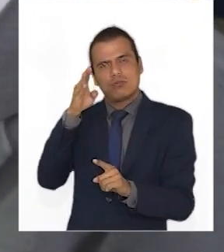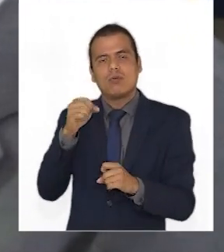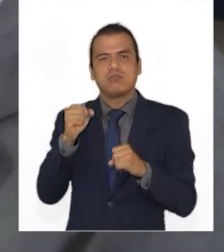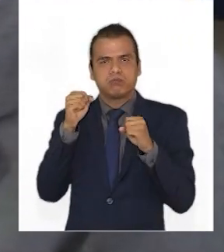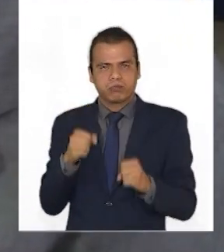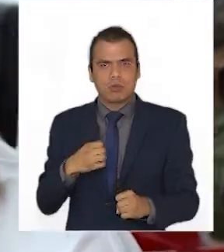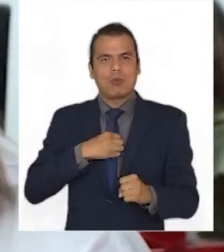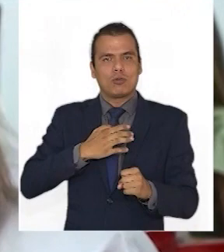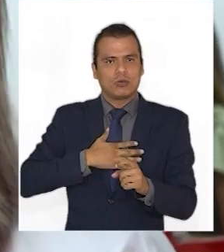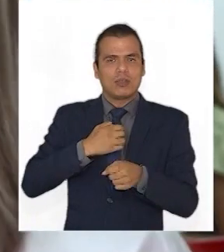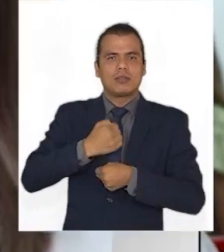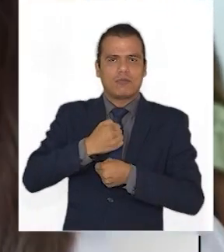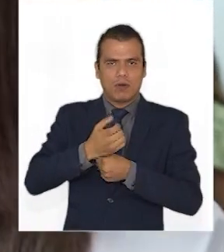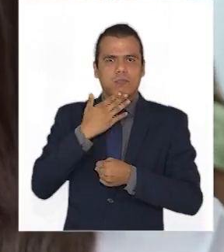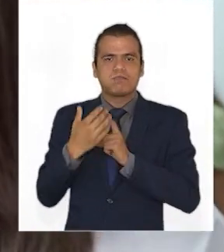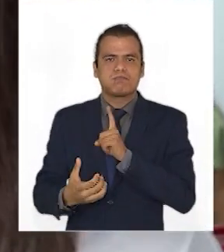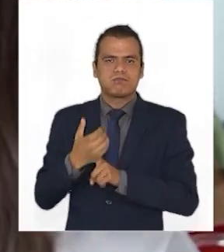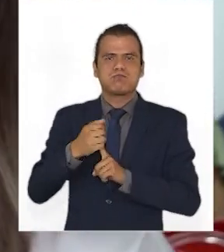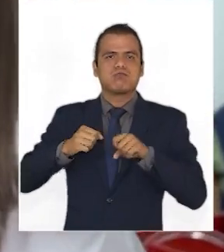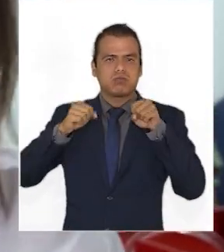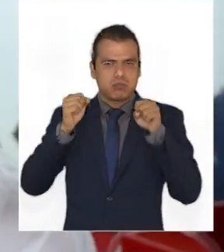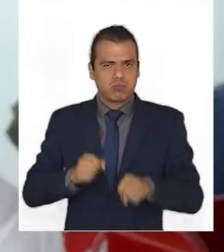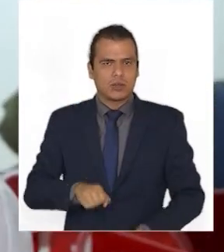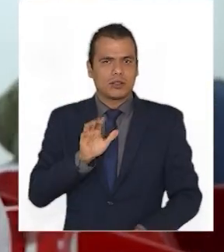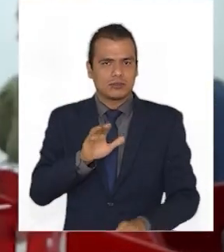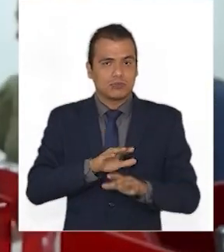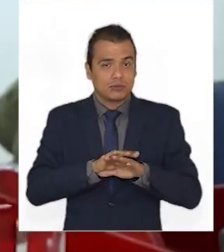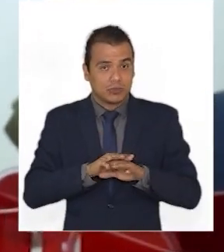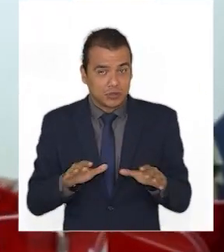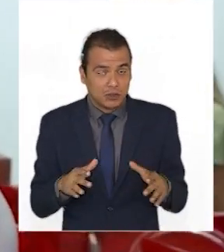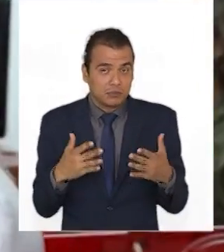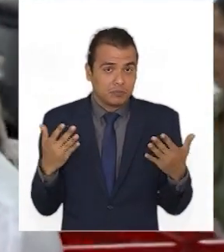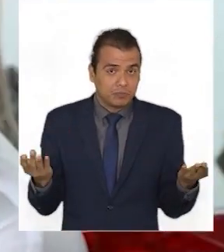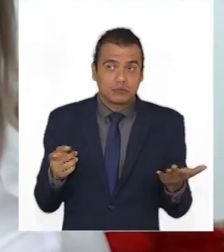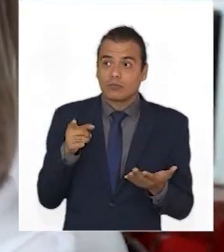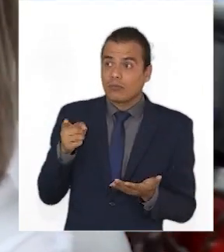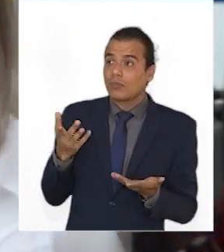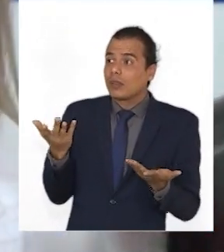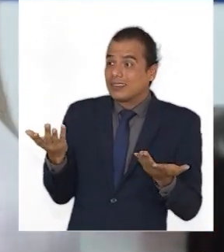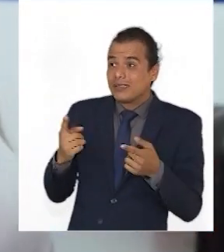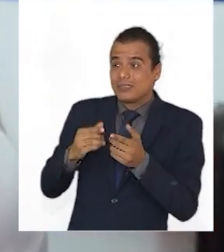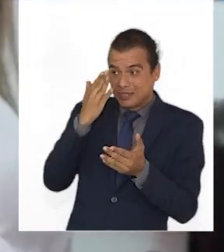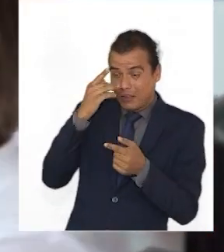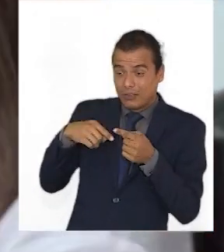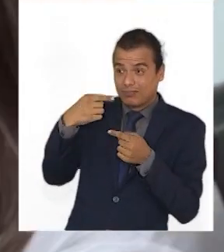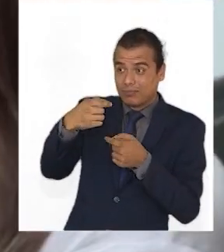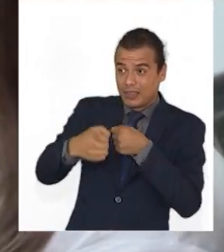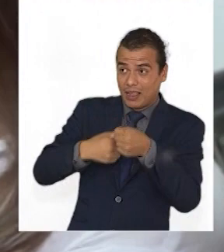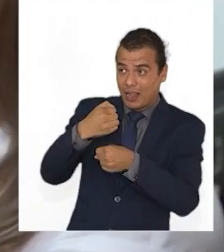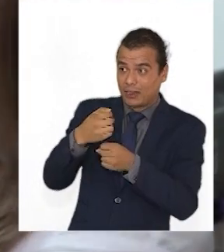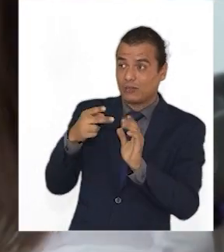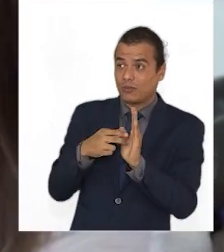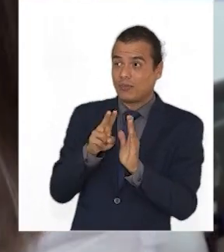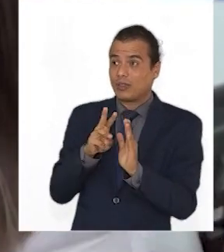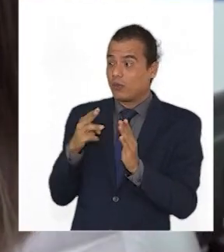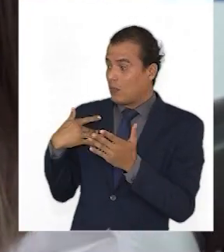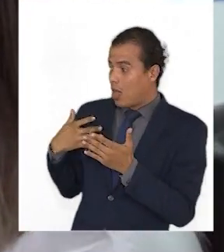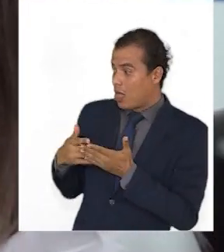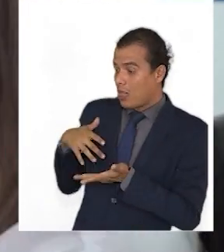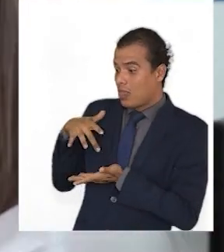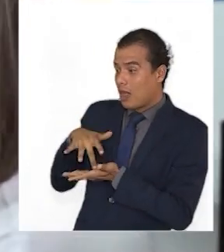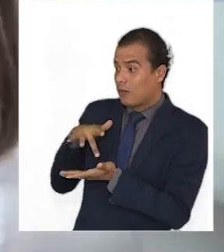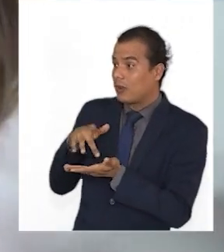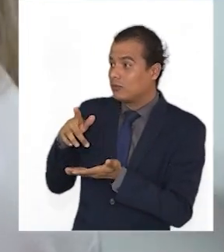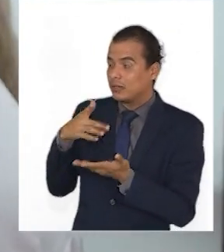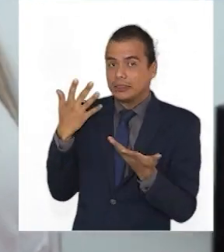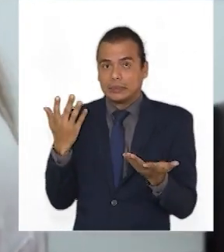para trabajar. Diligencias futuras empiezan ya a tener que pagarse desde 2024, eso quiere decir que usted va a estar apretado. Usted estaba hablando de gestionar bien